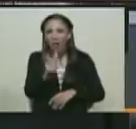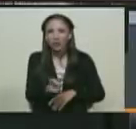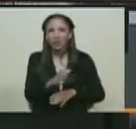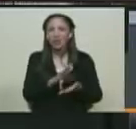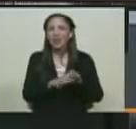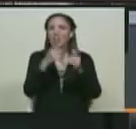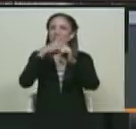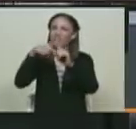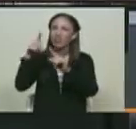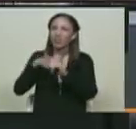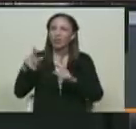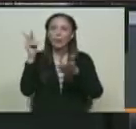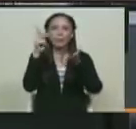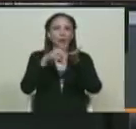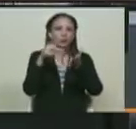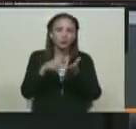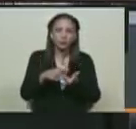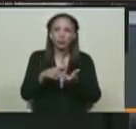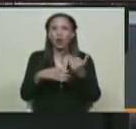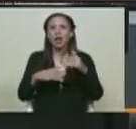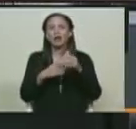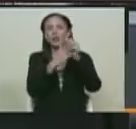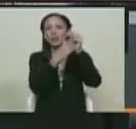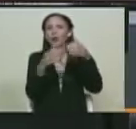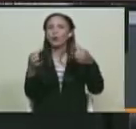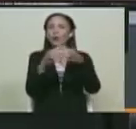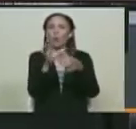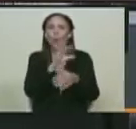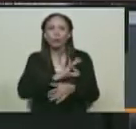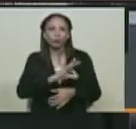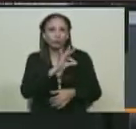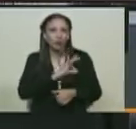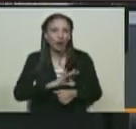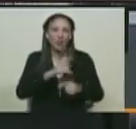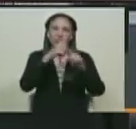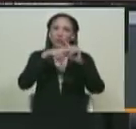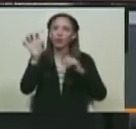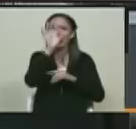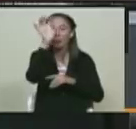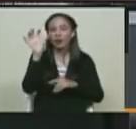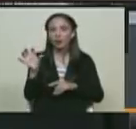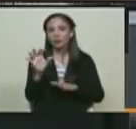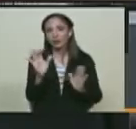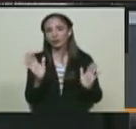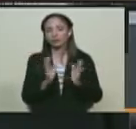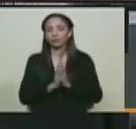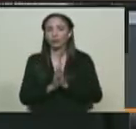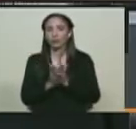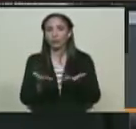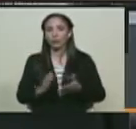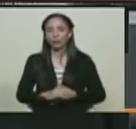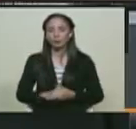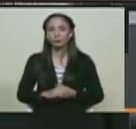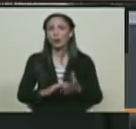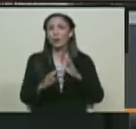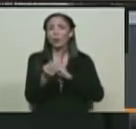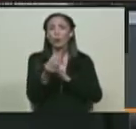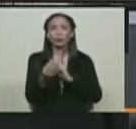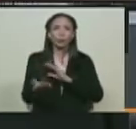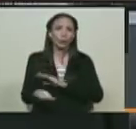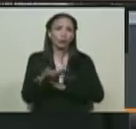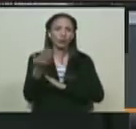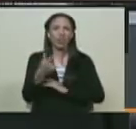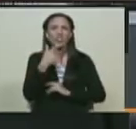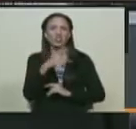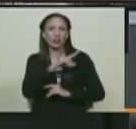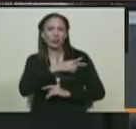diputados, representantes, líderes de movimientos sociales de todos los países del mundo. Porque es tanta, tanta la mentira